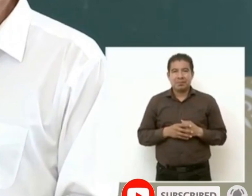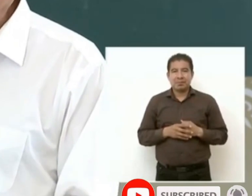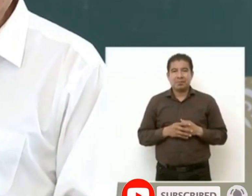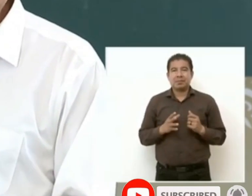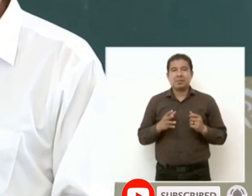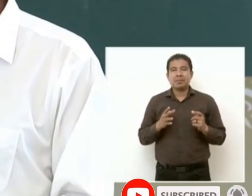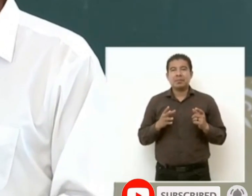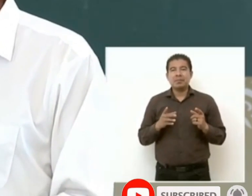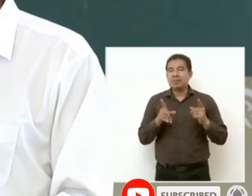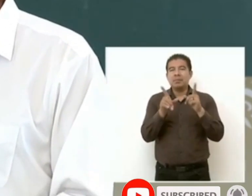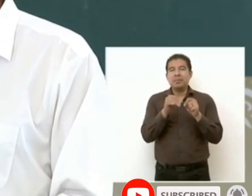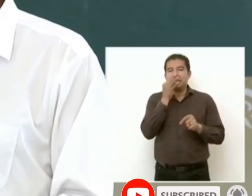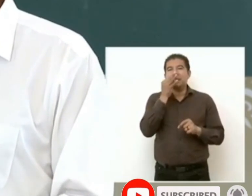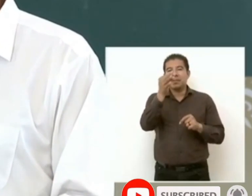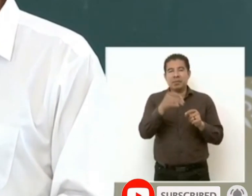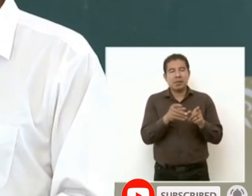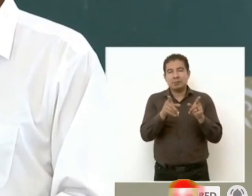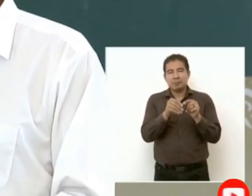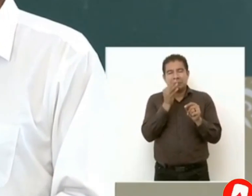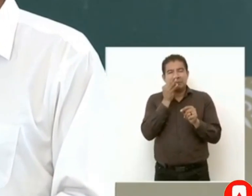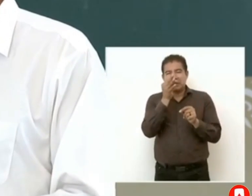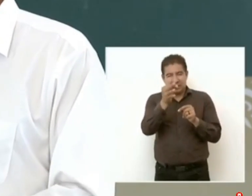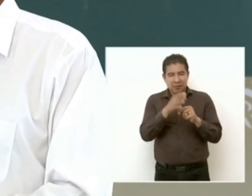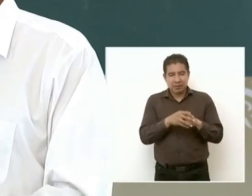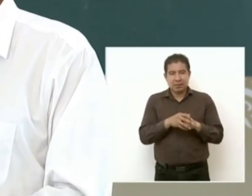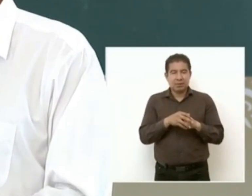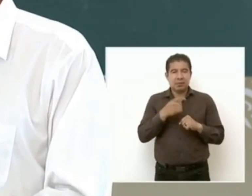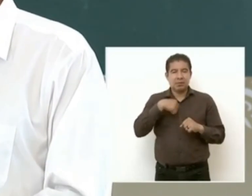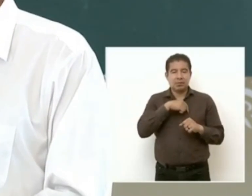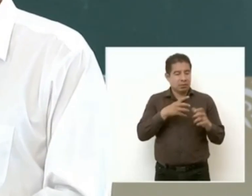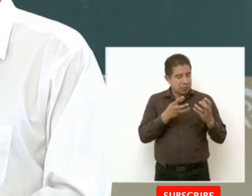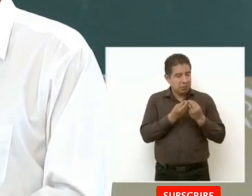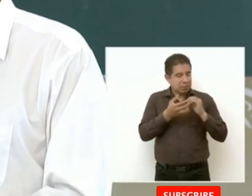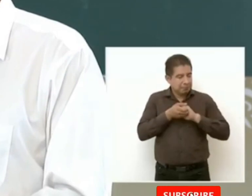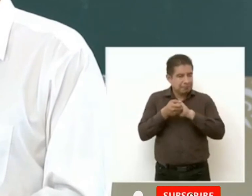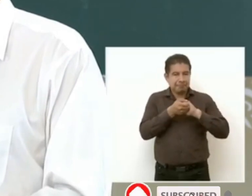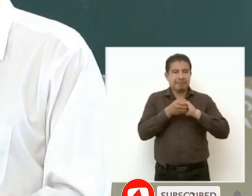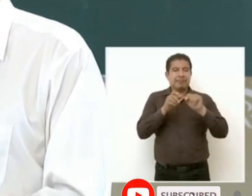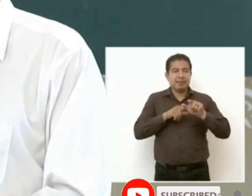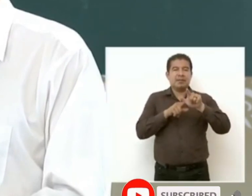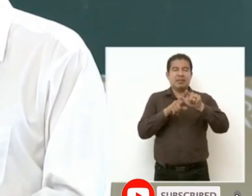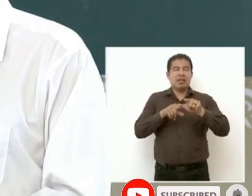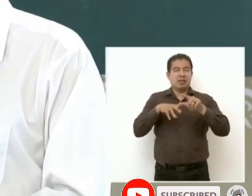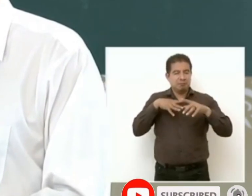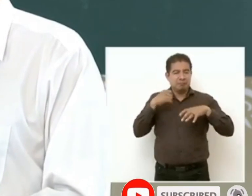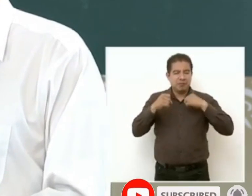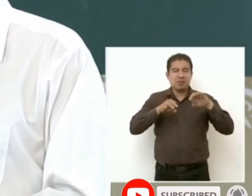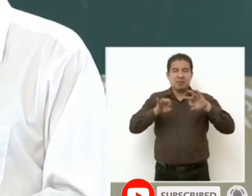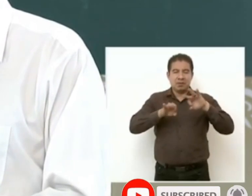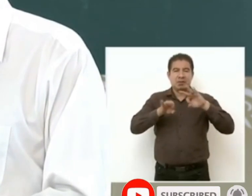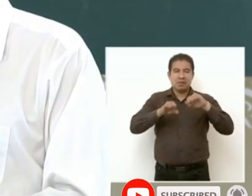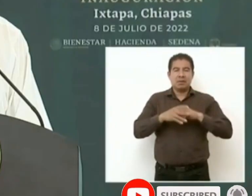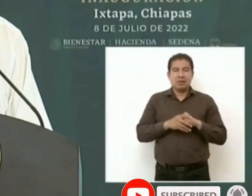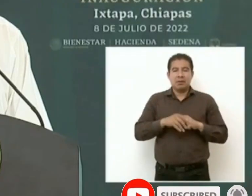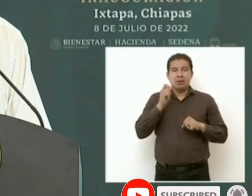Nada más decirles que vamos a seguir trabajando juntos en beneficio